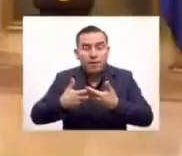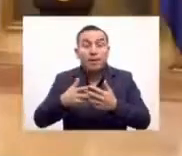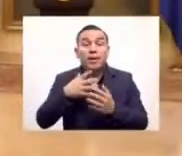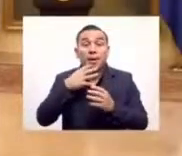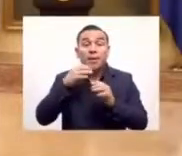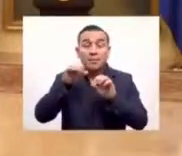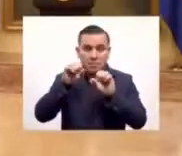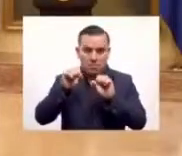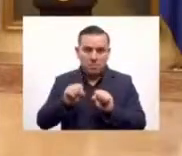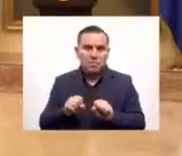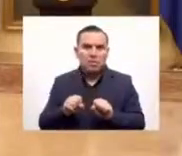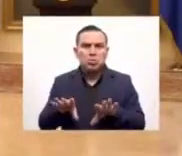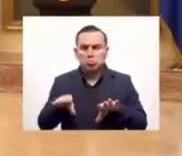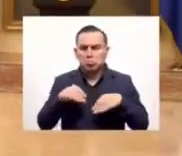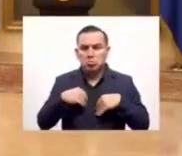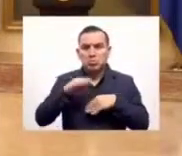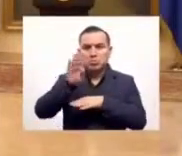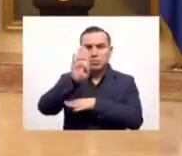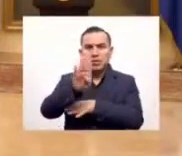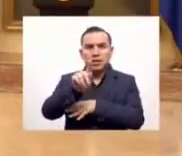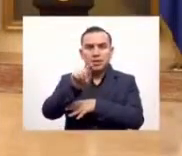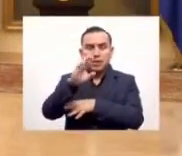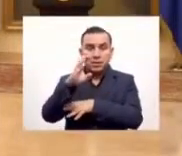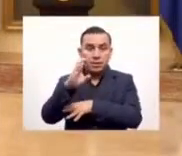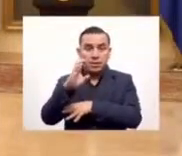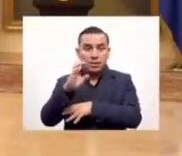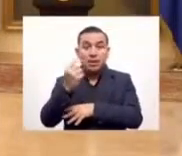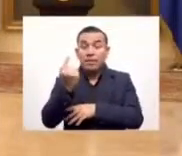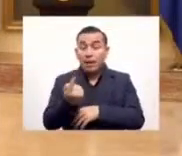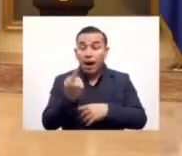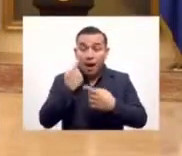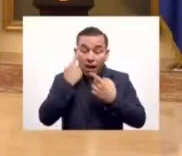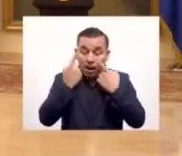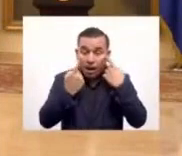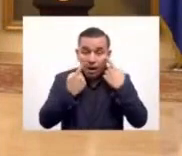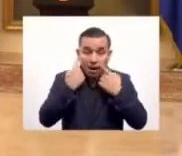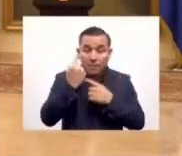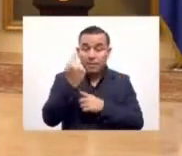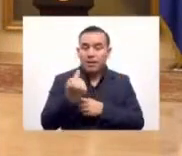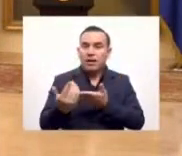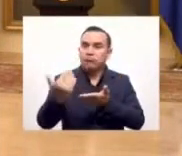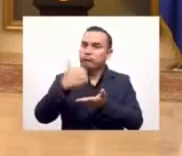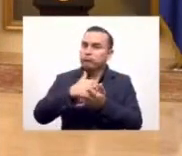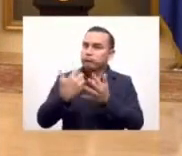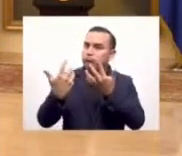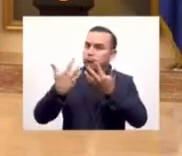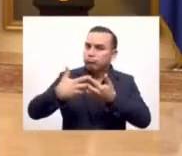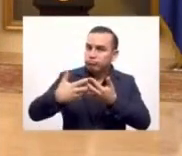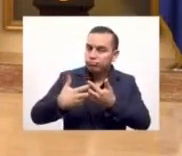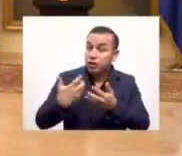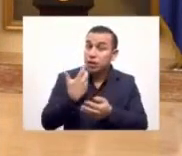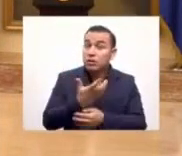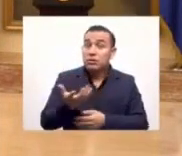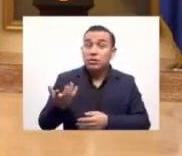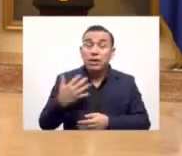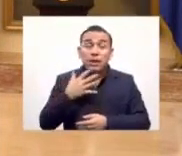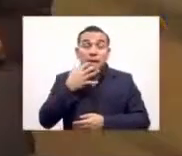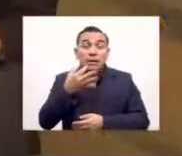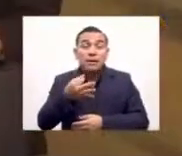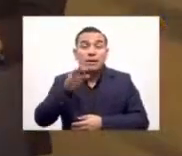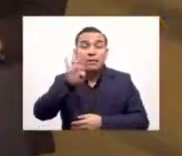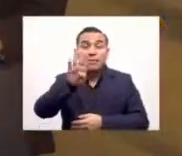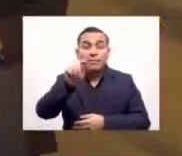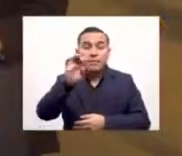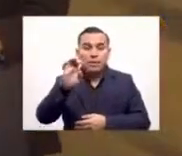también es algo que en su momento era un plus. Hoy ya veamos lo que está pasando. O sea,